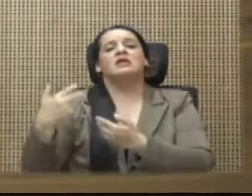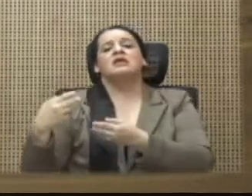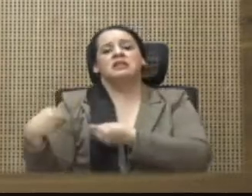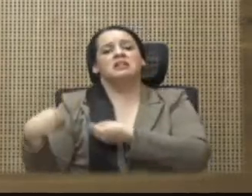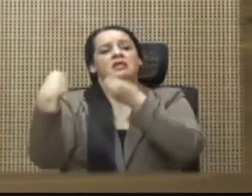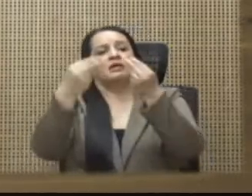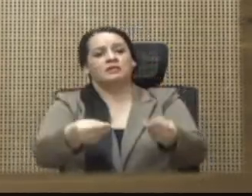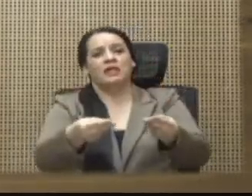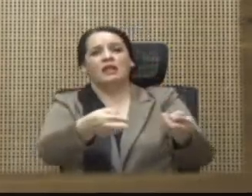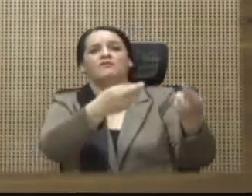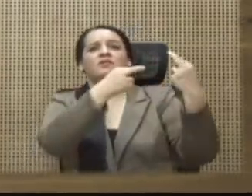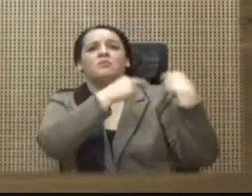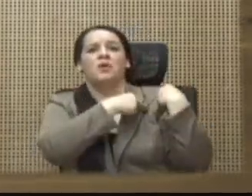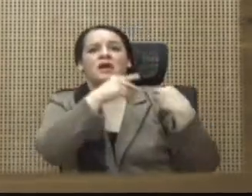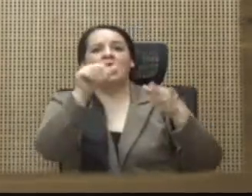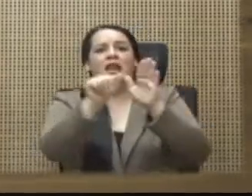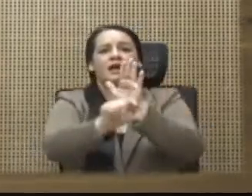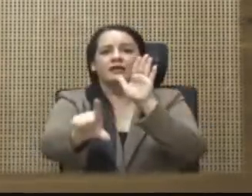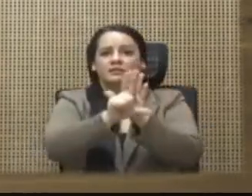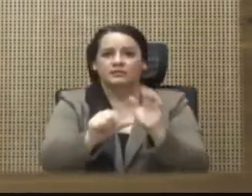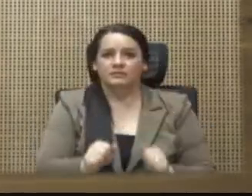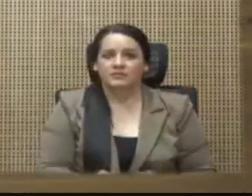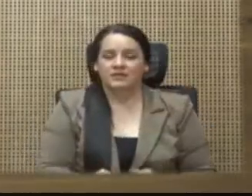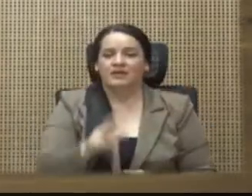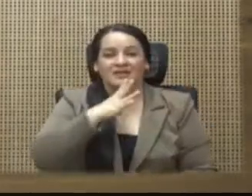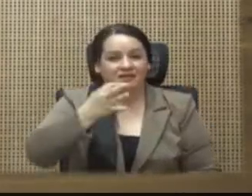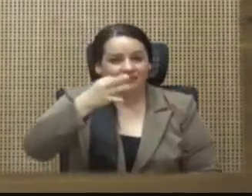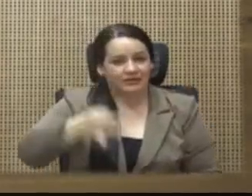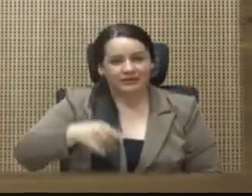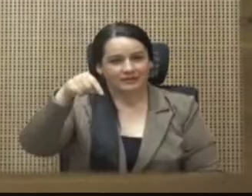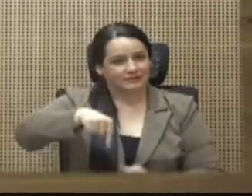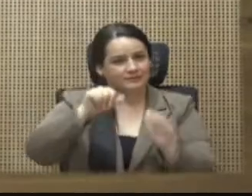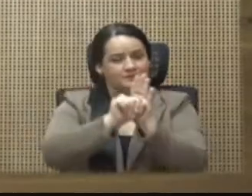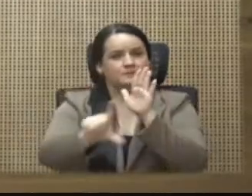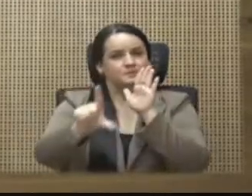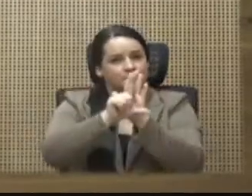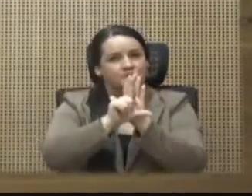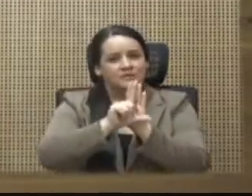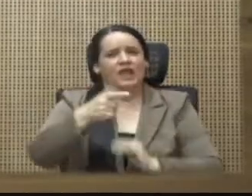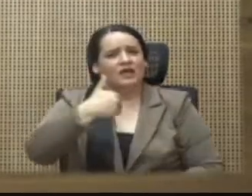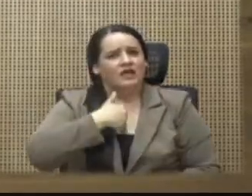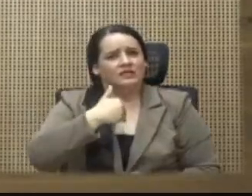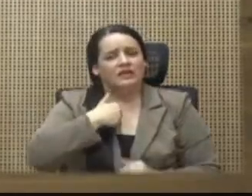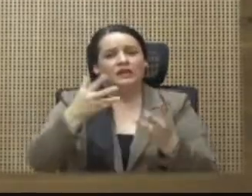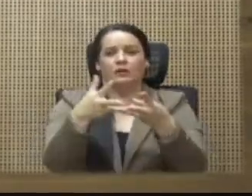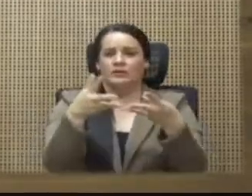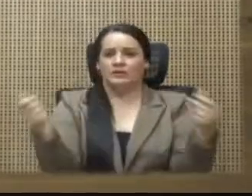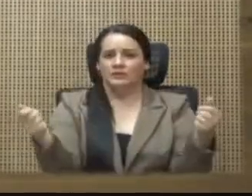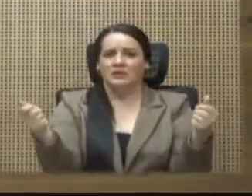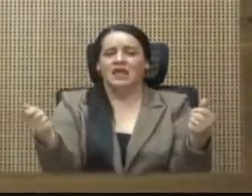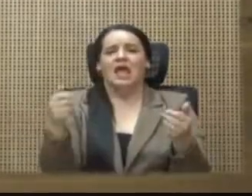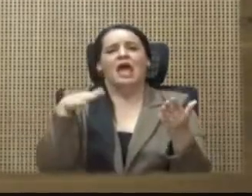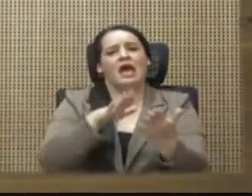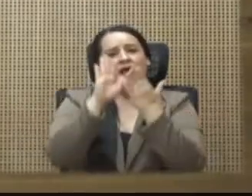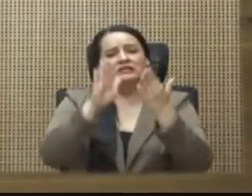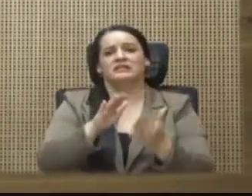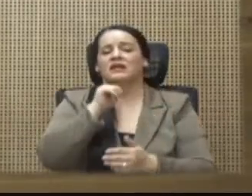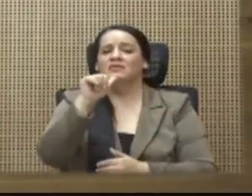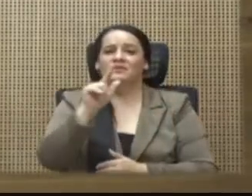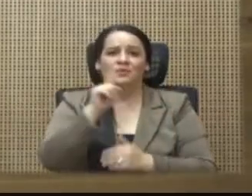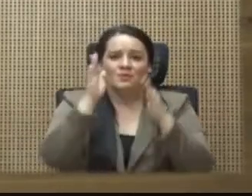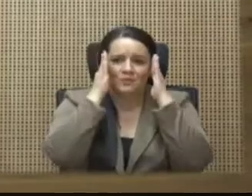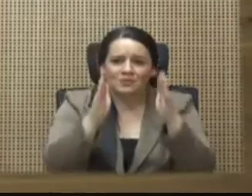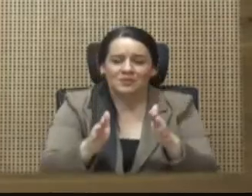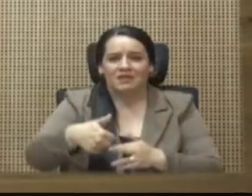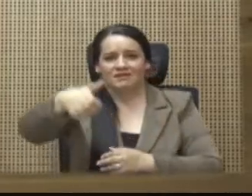que a este Congreso le ha tocado resolver ante la desidia el fracaso y la responsabilidad de